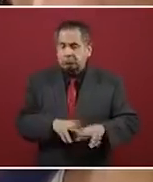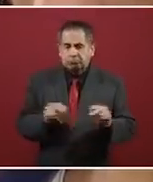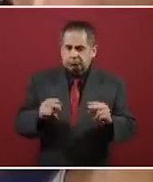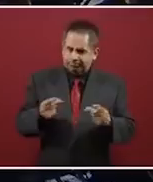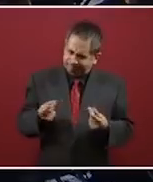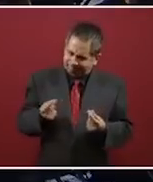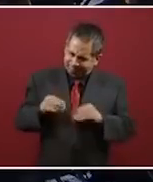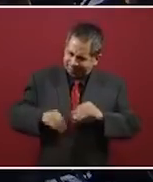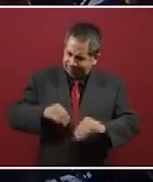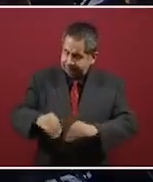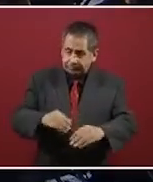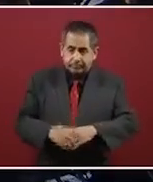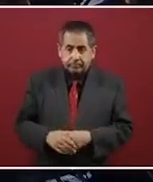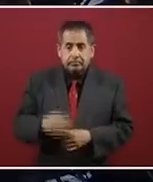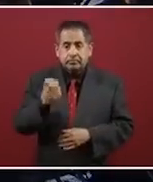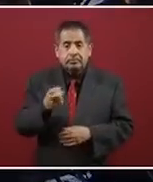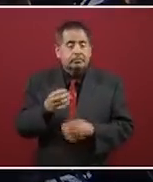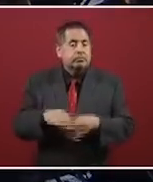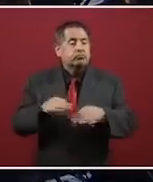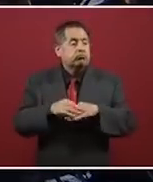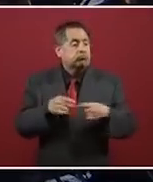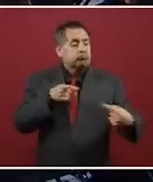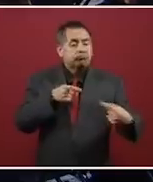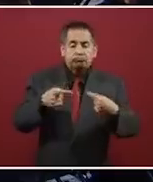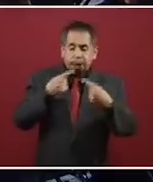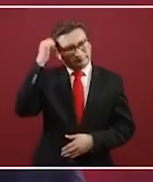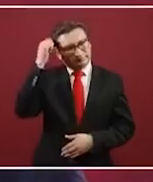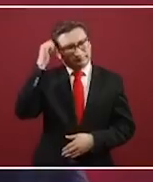construcción del aeropuerto de texcoco